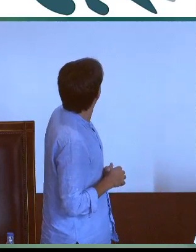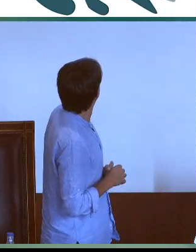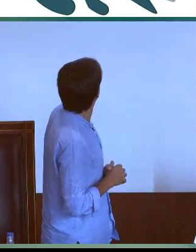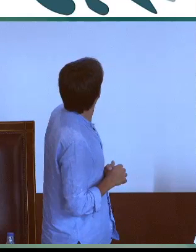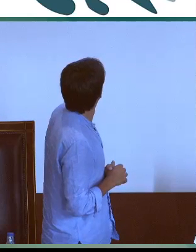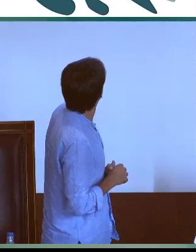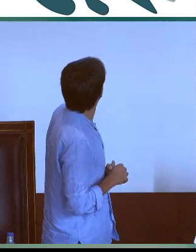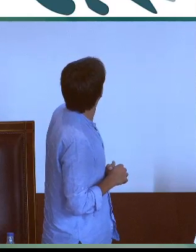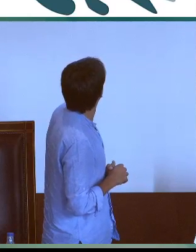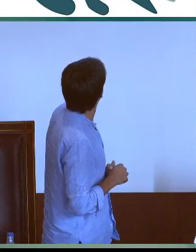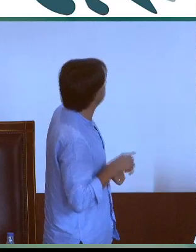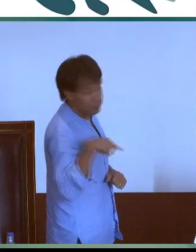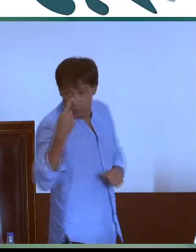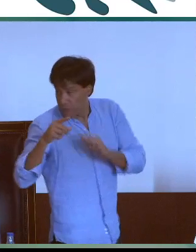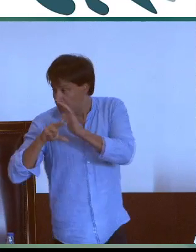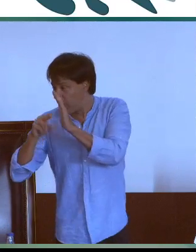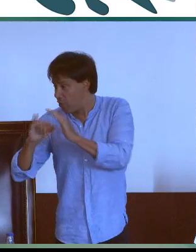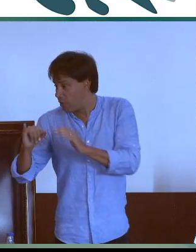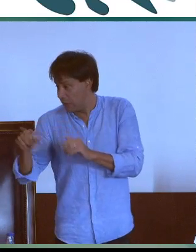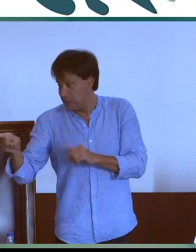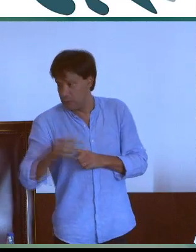lo podáis entender.